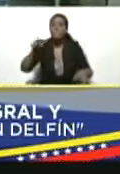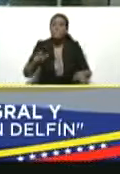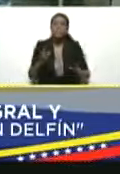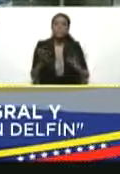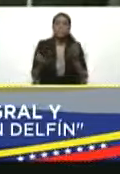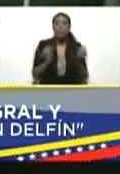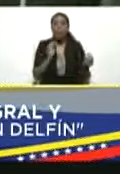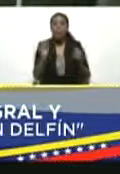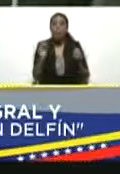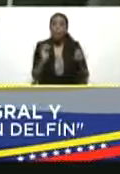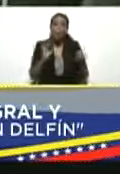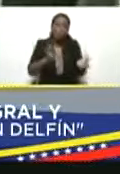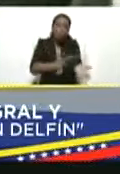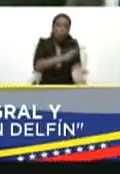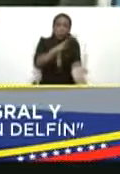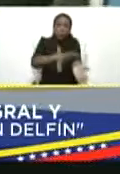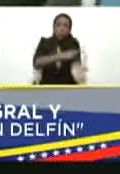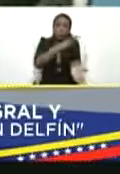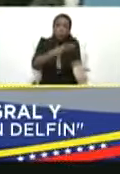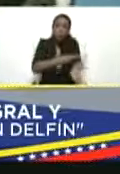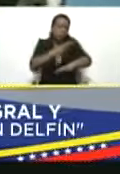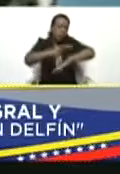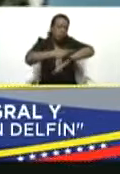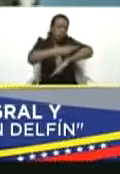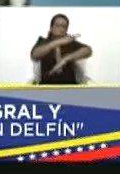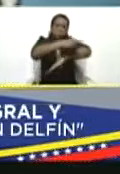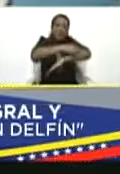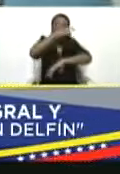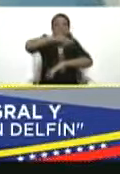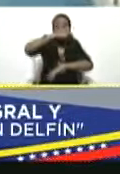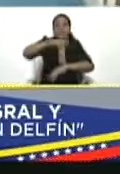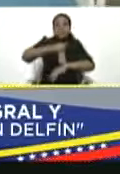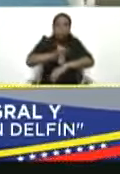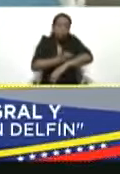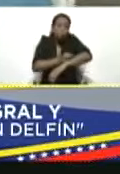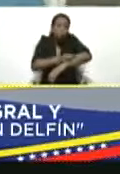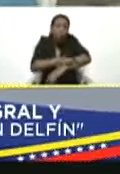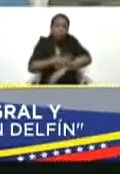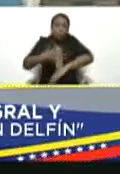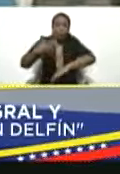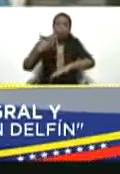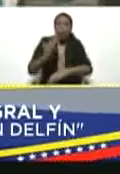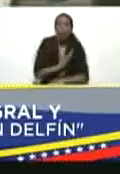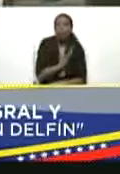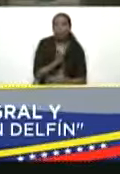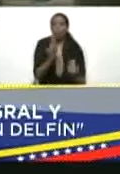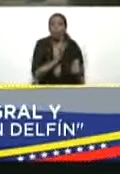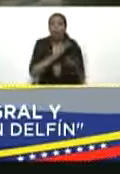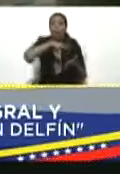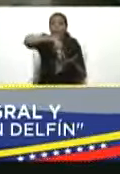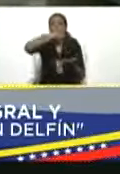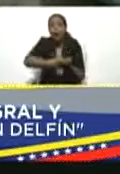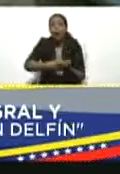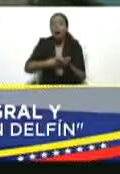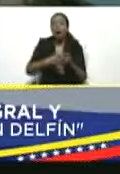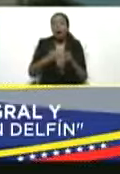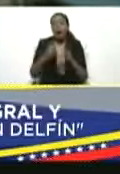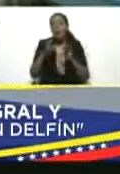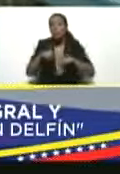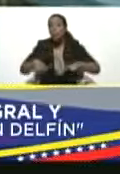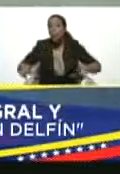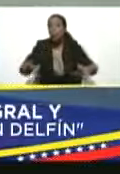aquellas suturas que se deben hacer a nuestros suf accidente tipo de caí y bueno est red